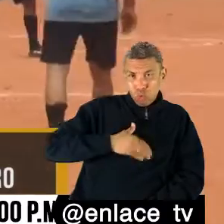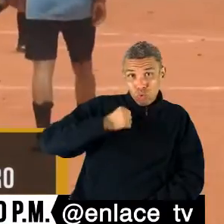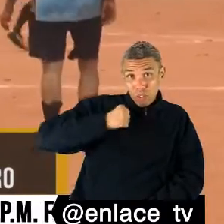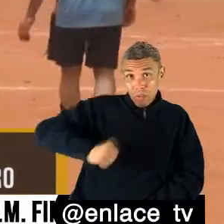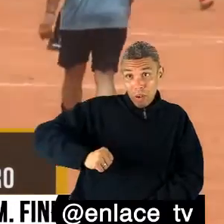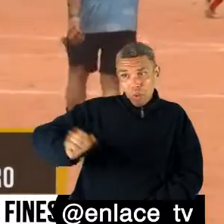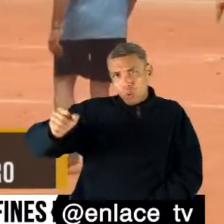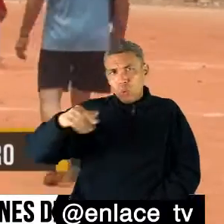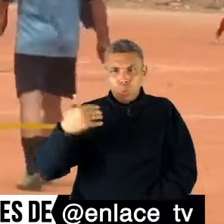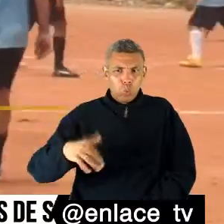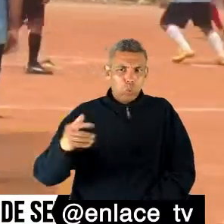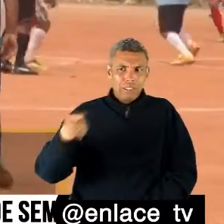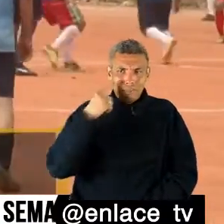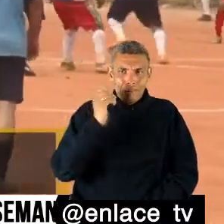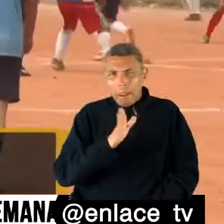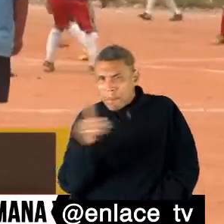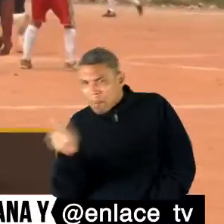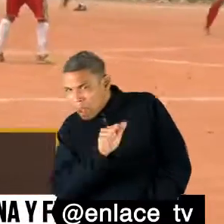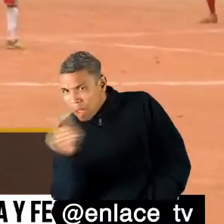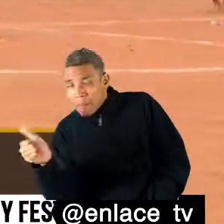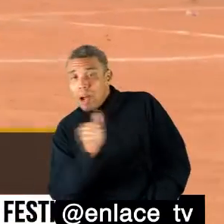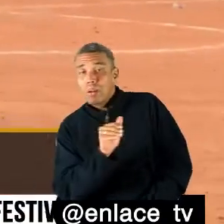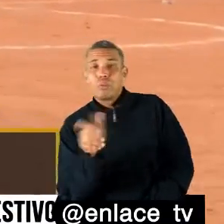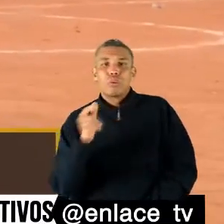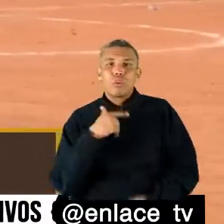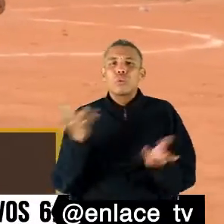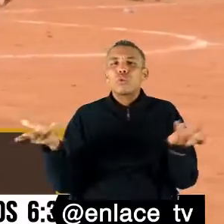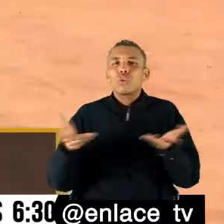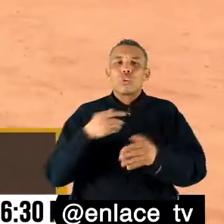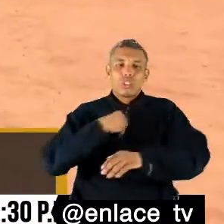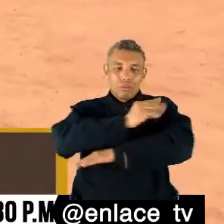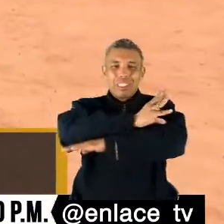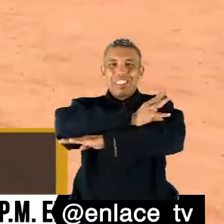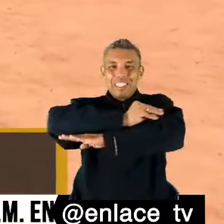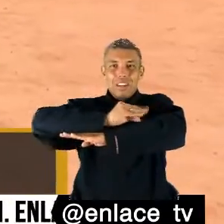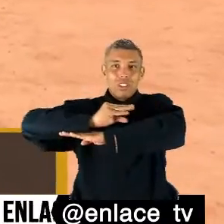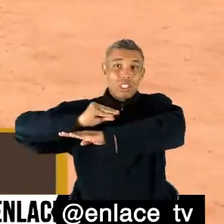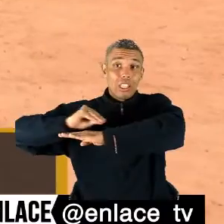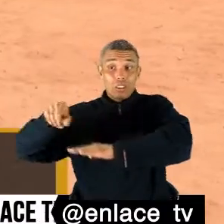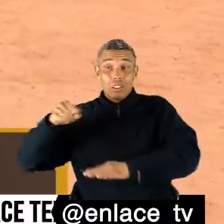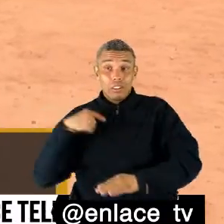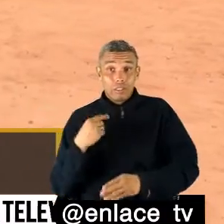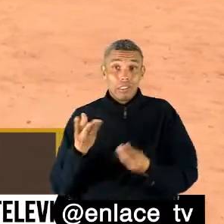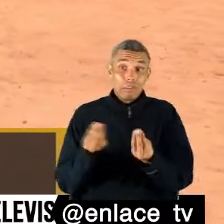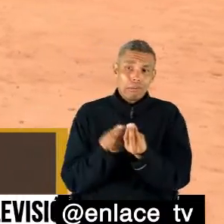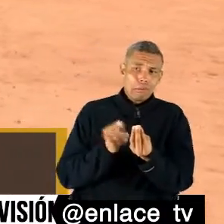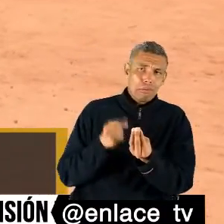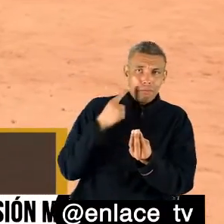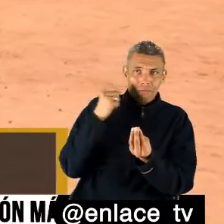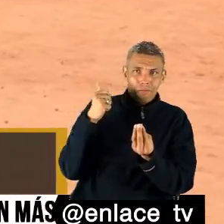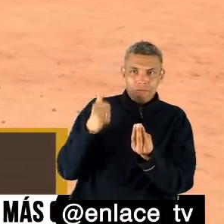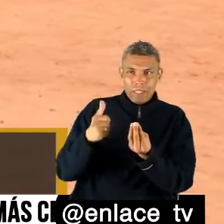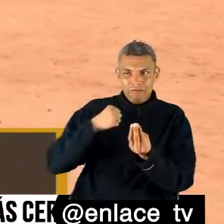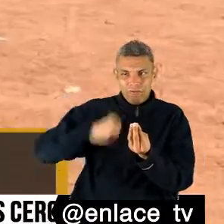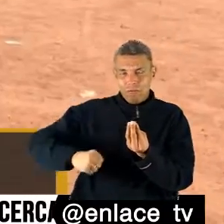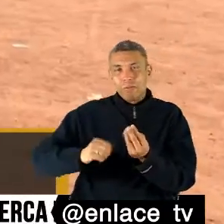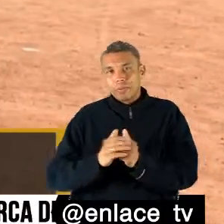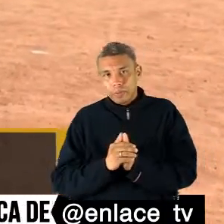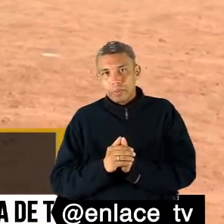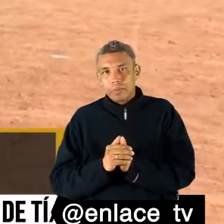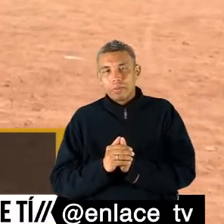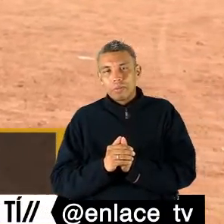Bolívar, seleccionado que participa del torneo de la Champions en la Planada del Cerro, es digno de destacar. Para cumplir con el calendario del torneo debe jugar